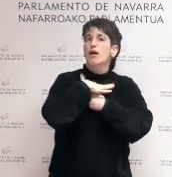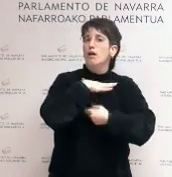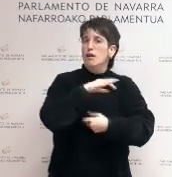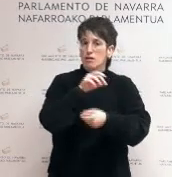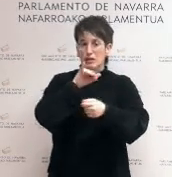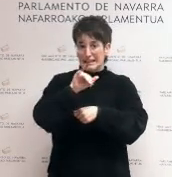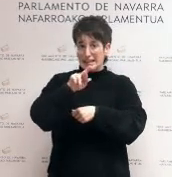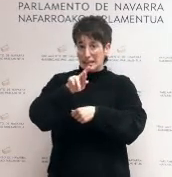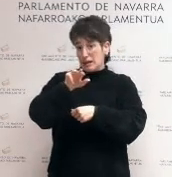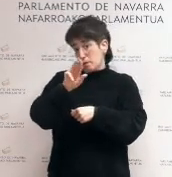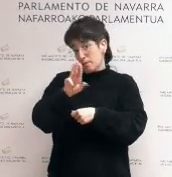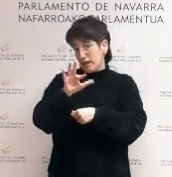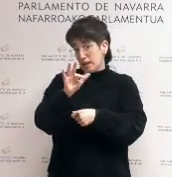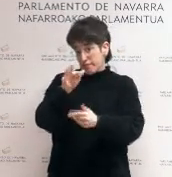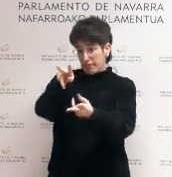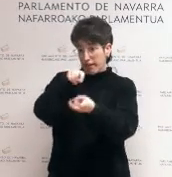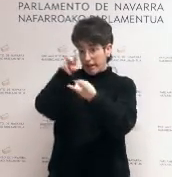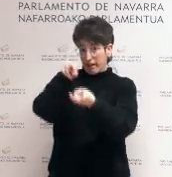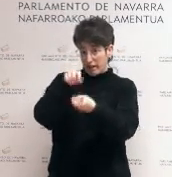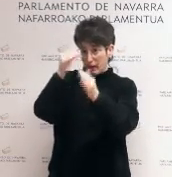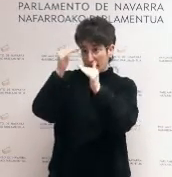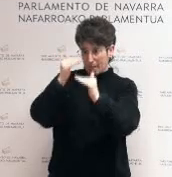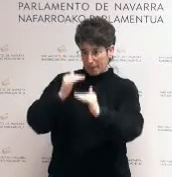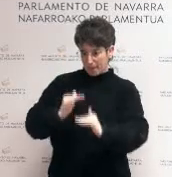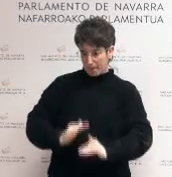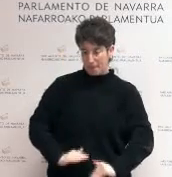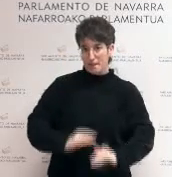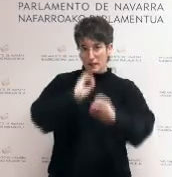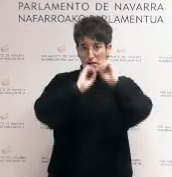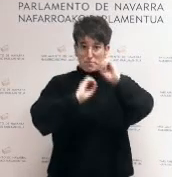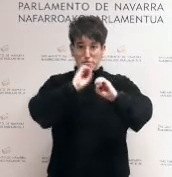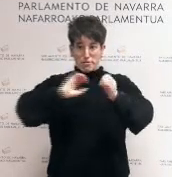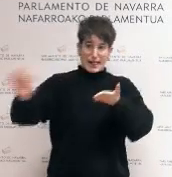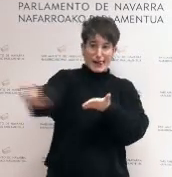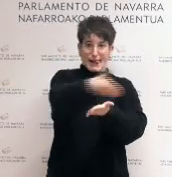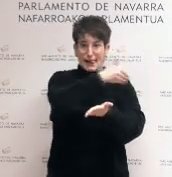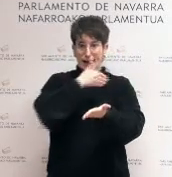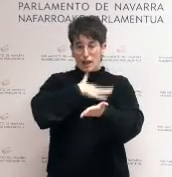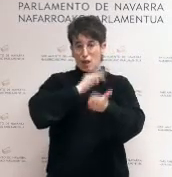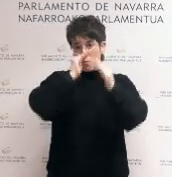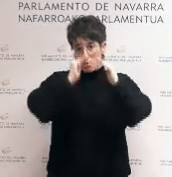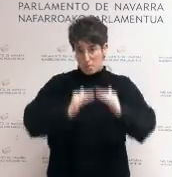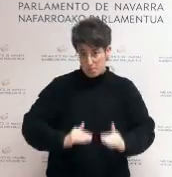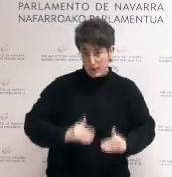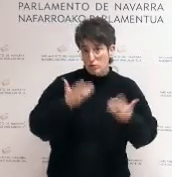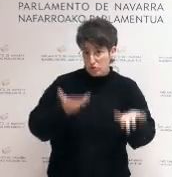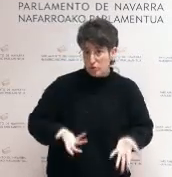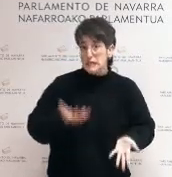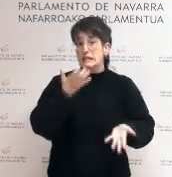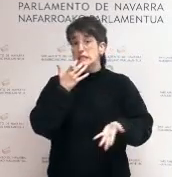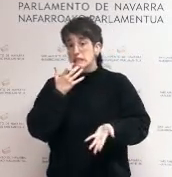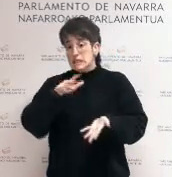de forma resumida consiste en rebajar la tarifa del impuesto de la renta en la misma medida que aumenta el coste de la vida.